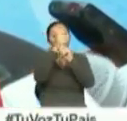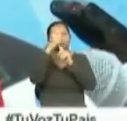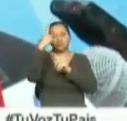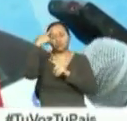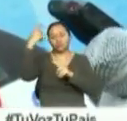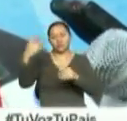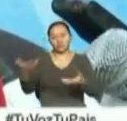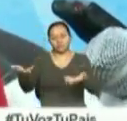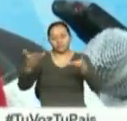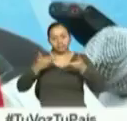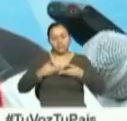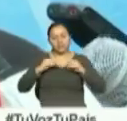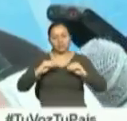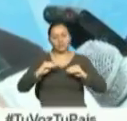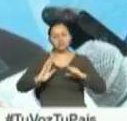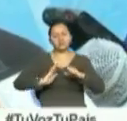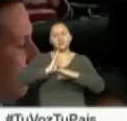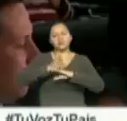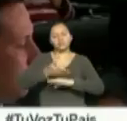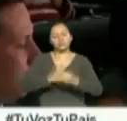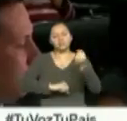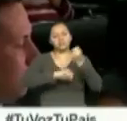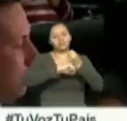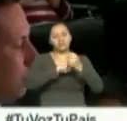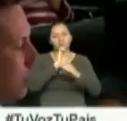adquirir una educación y luego pues puedas contribuir con el país.